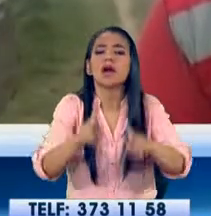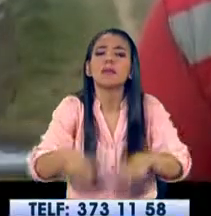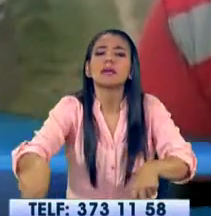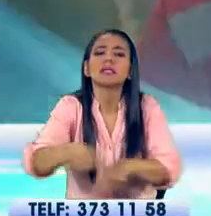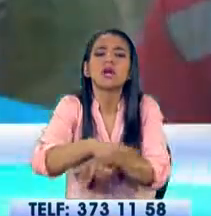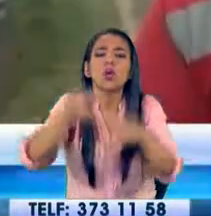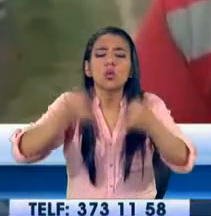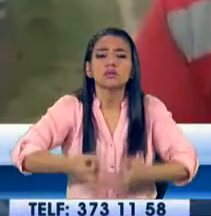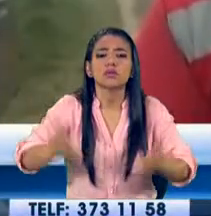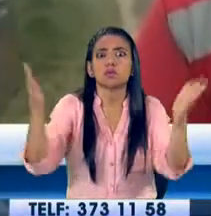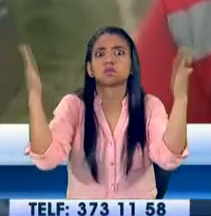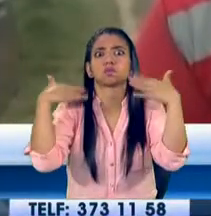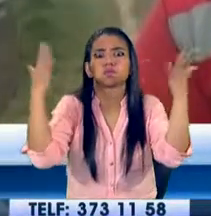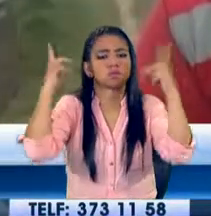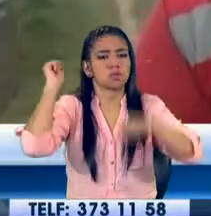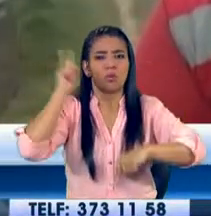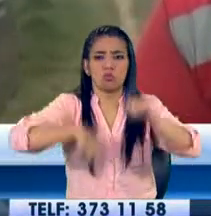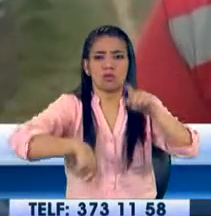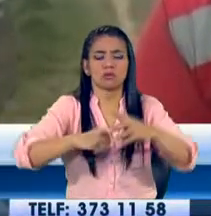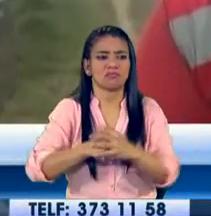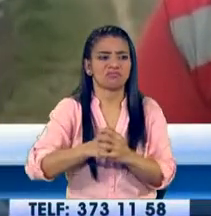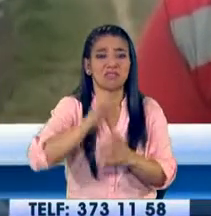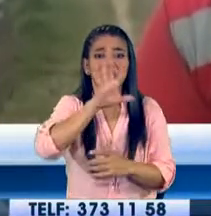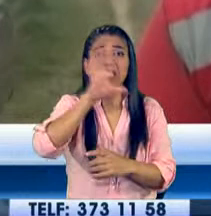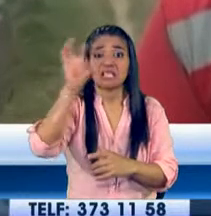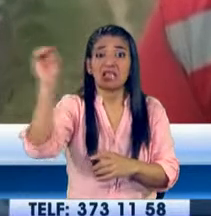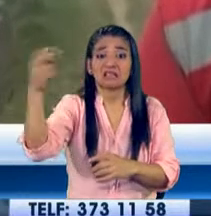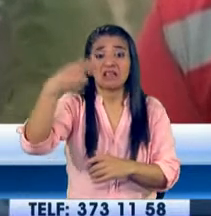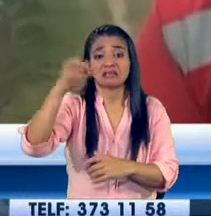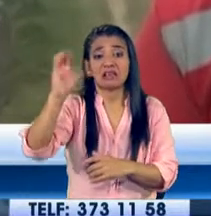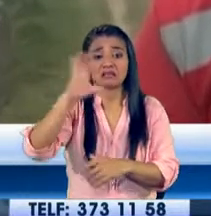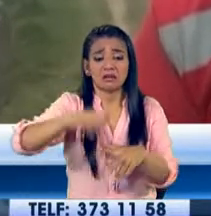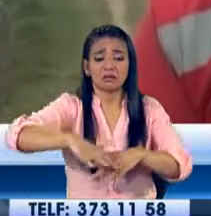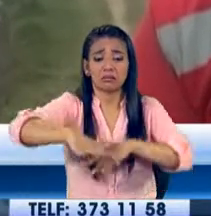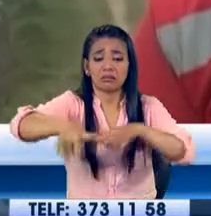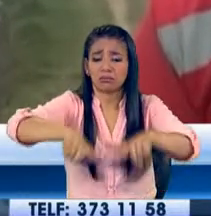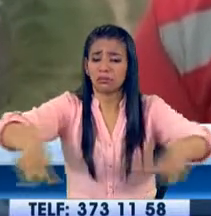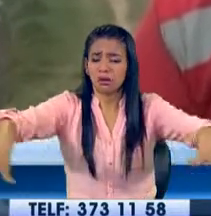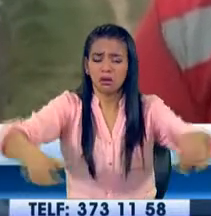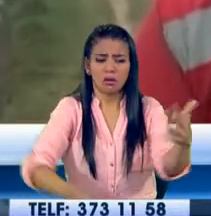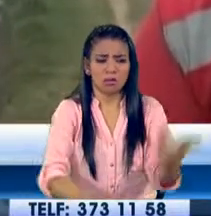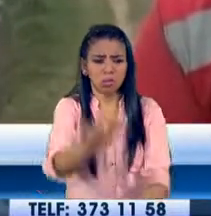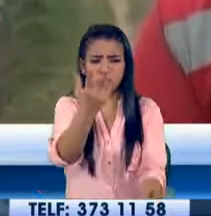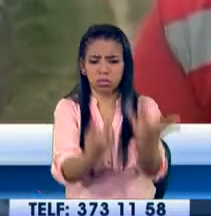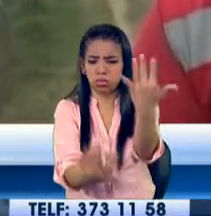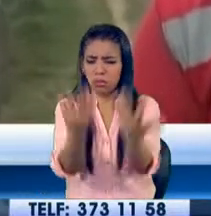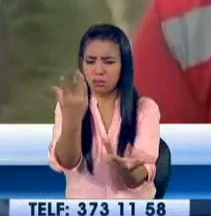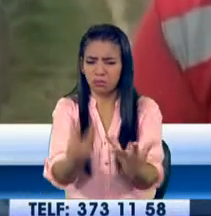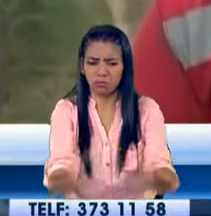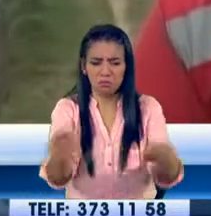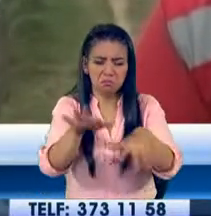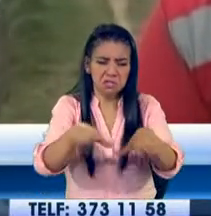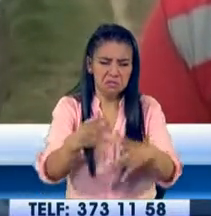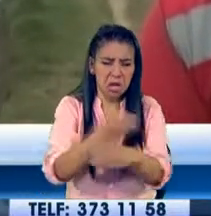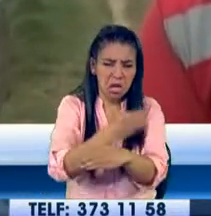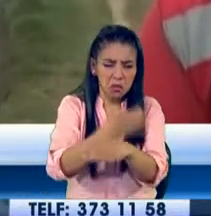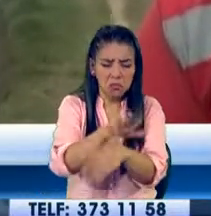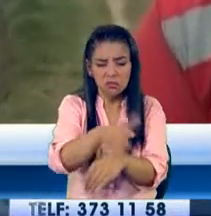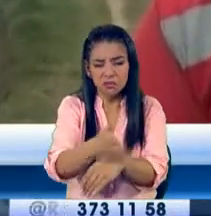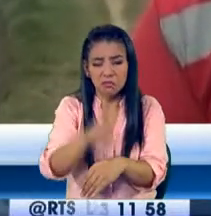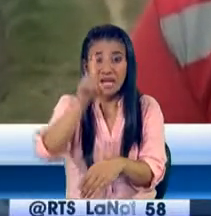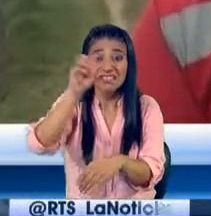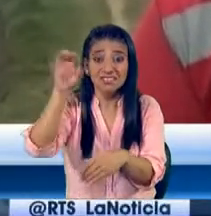500 hectáreas serían las afectadas. Nosotros estuvimos ahí, calculábamos 300 y 100 estaban con